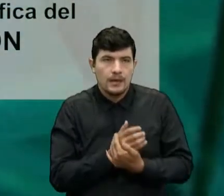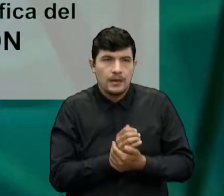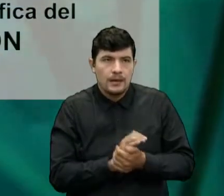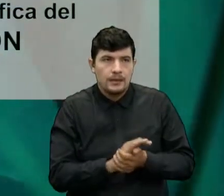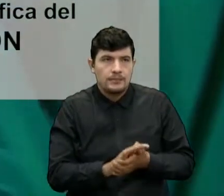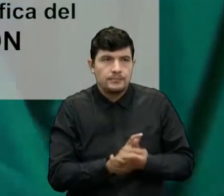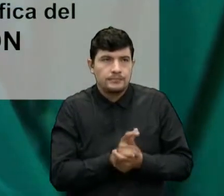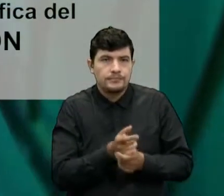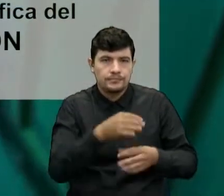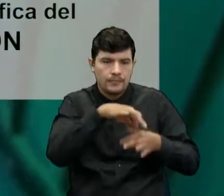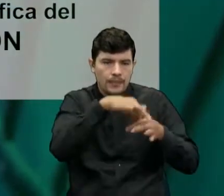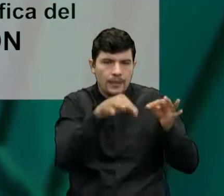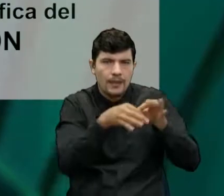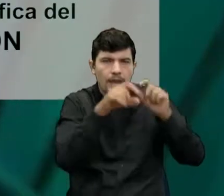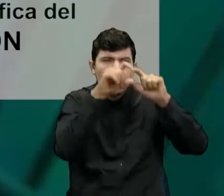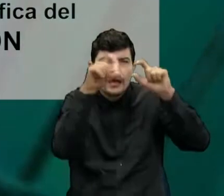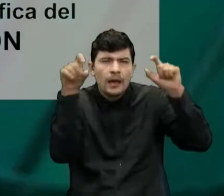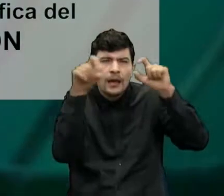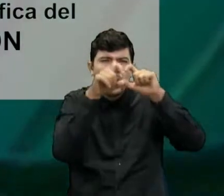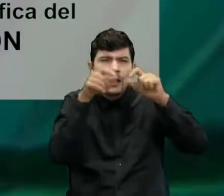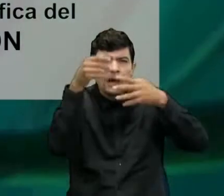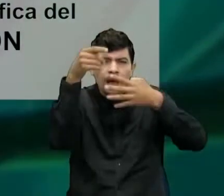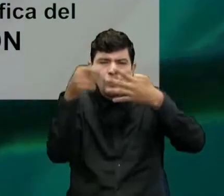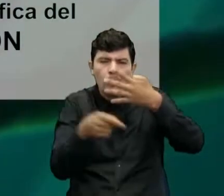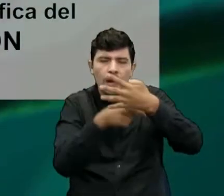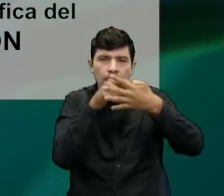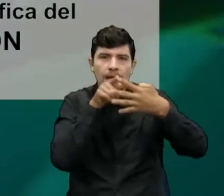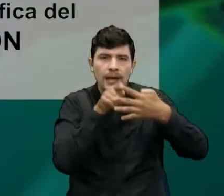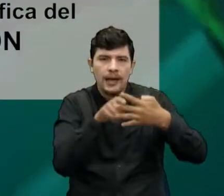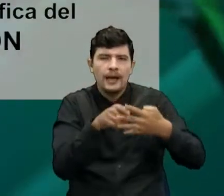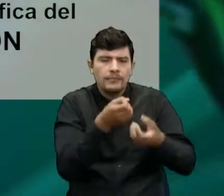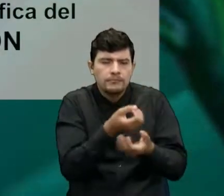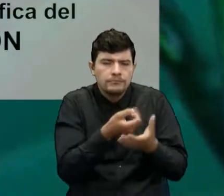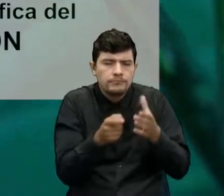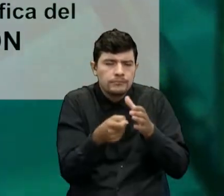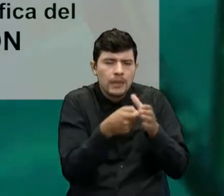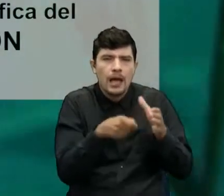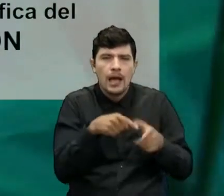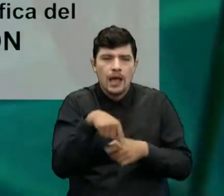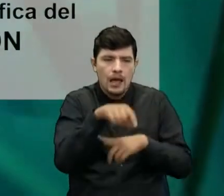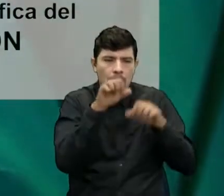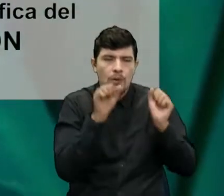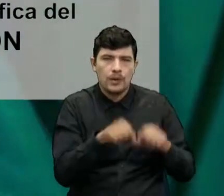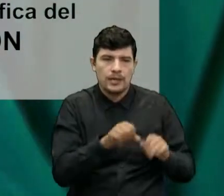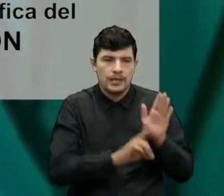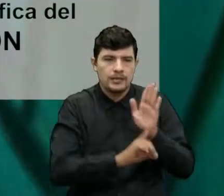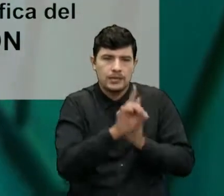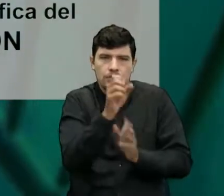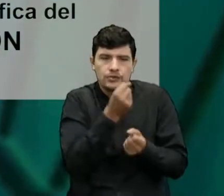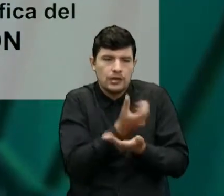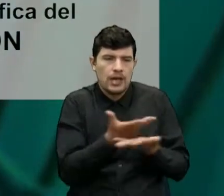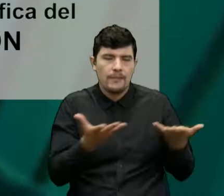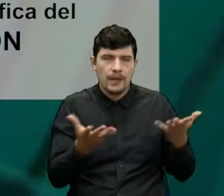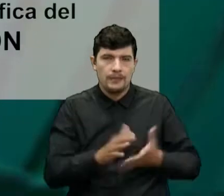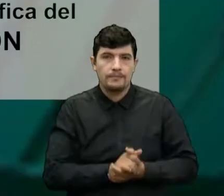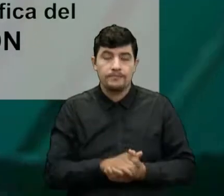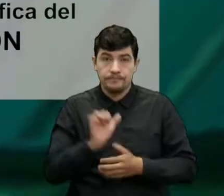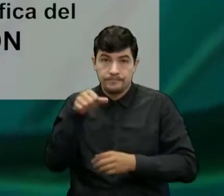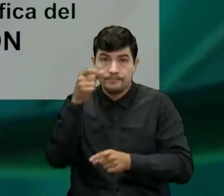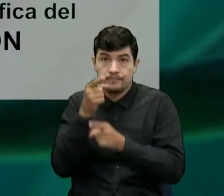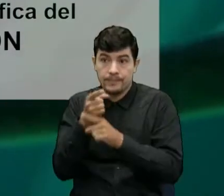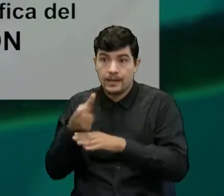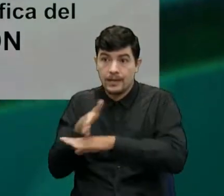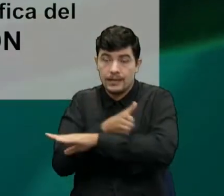decíamos Si Y la molécula Es la molécula Que permite el funcionamiento Y el desarrollo Y De los organismos Decíamos que